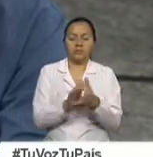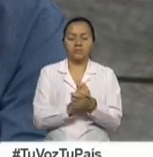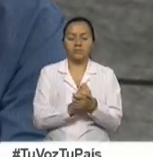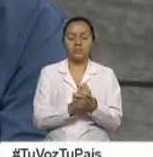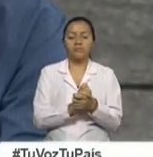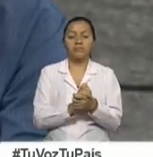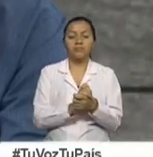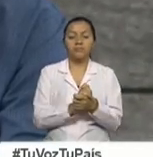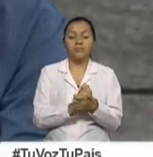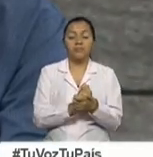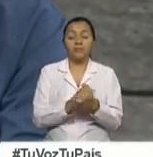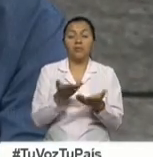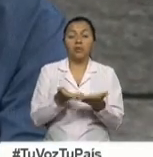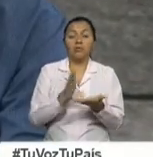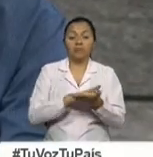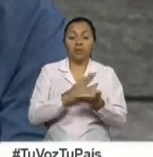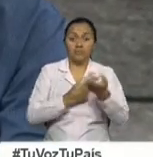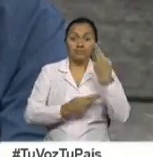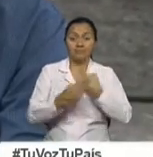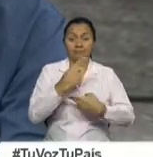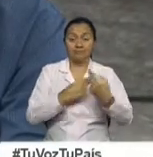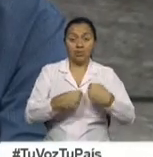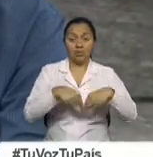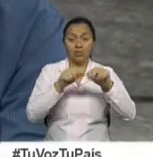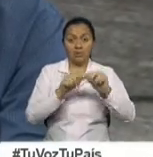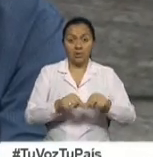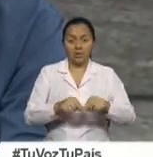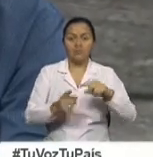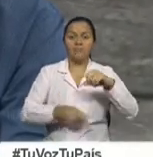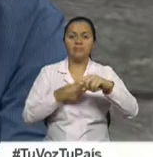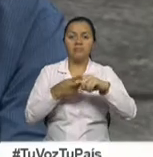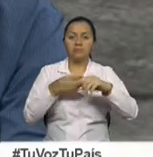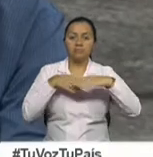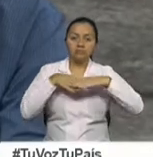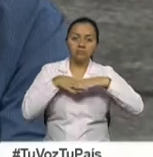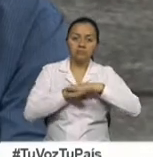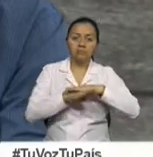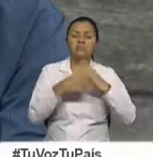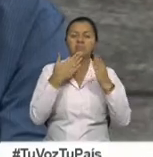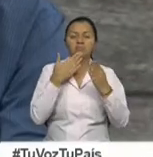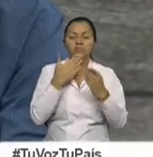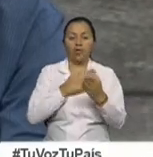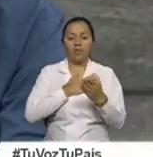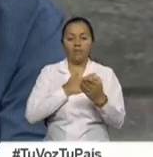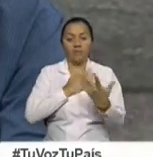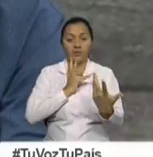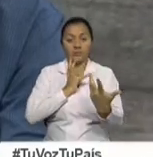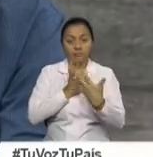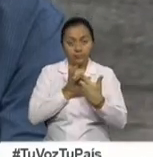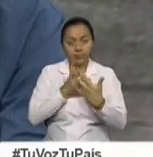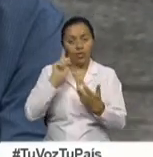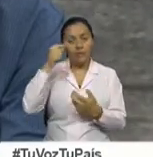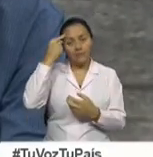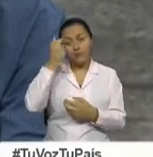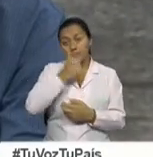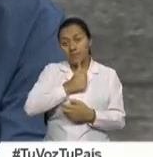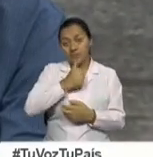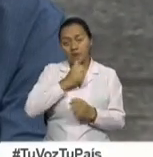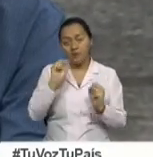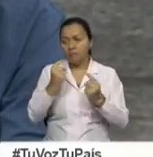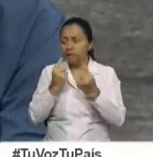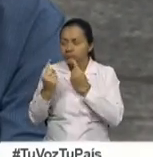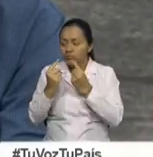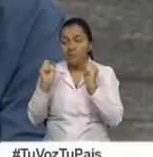En cuanto a la renegociación de contratos y más reservas, en la línea de confianza que mi gobierno tiene con el sector privado, la